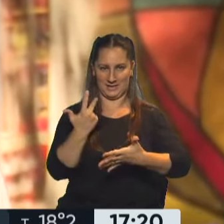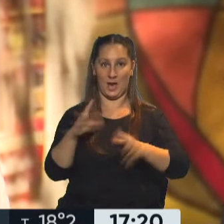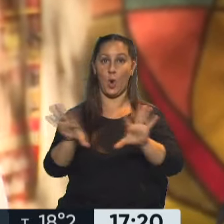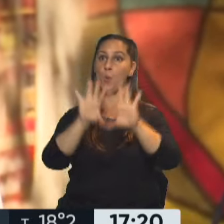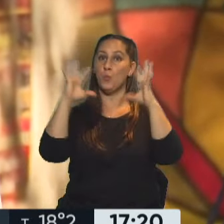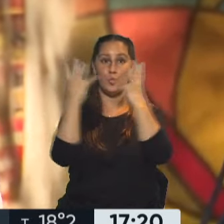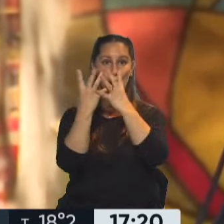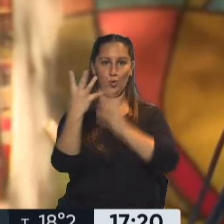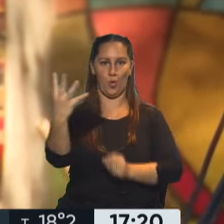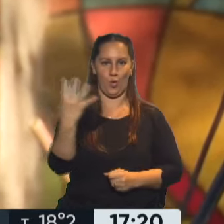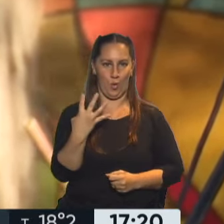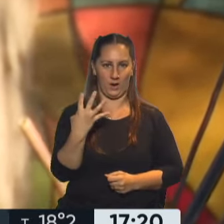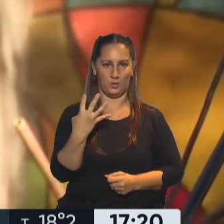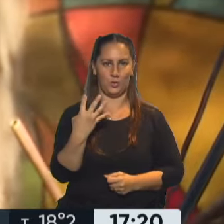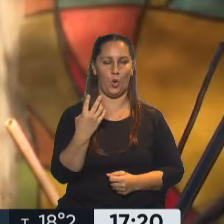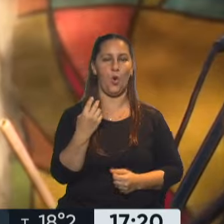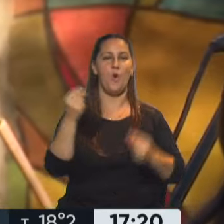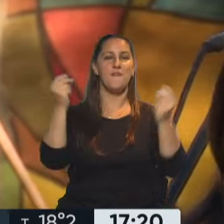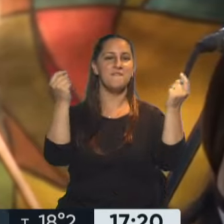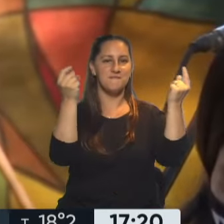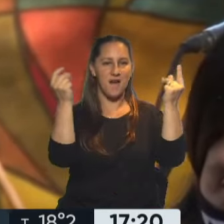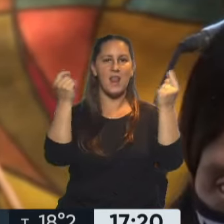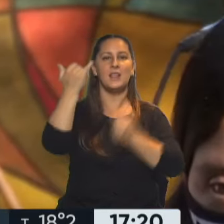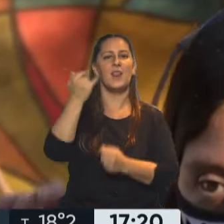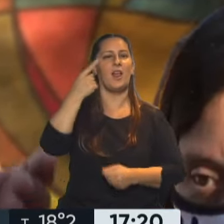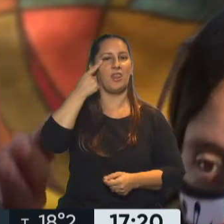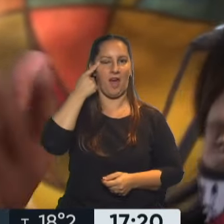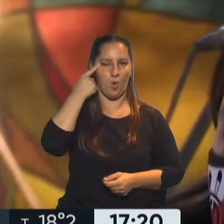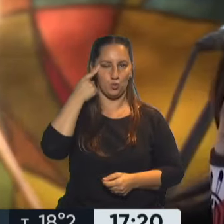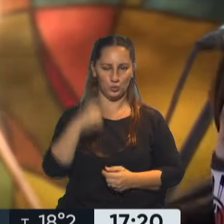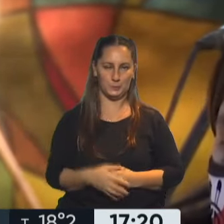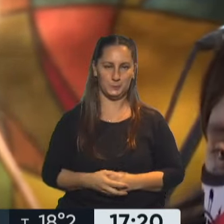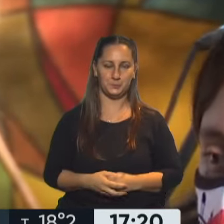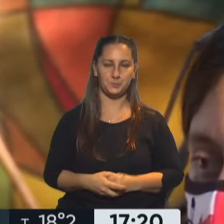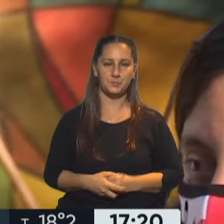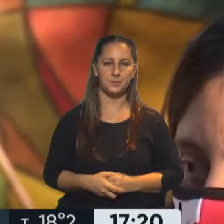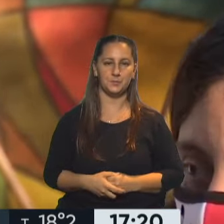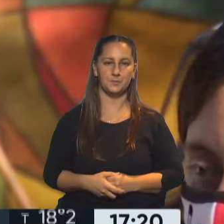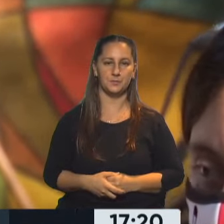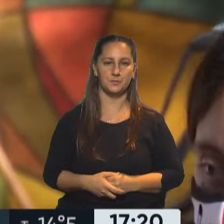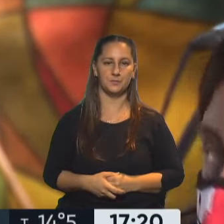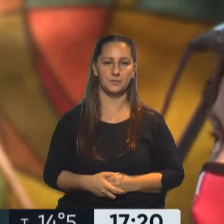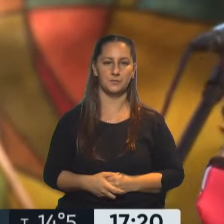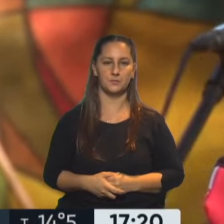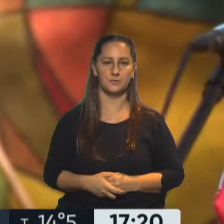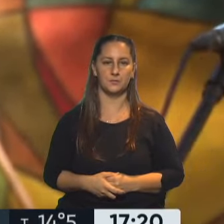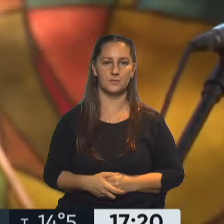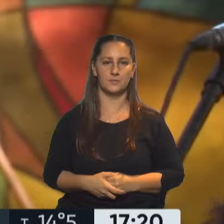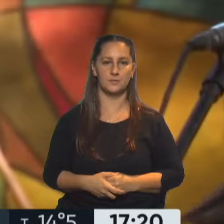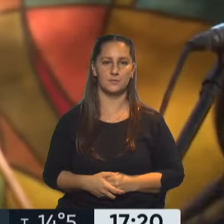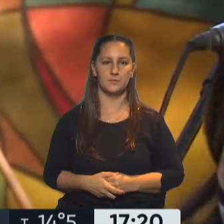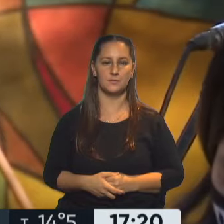de bailarines con síndrome de Down. Hemos llevado a hacer, hemos hecho